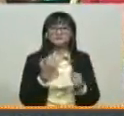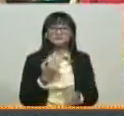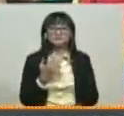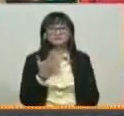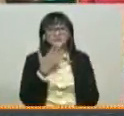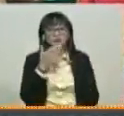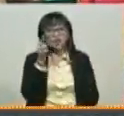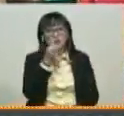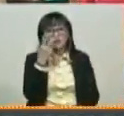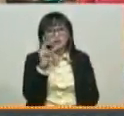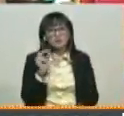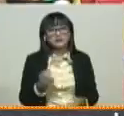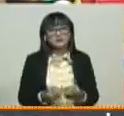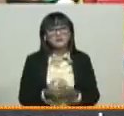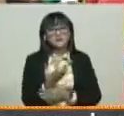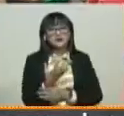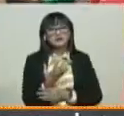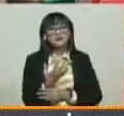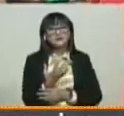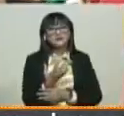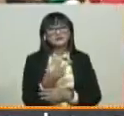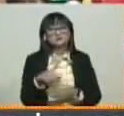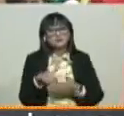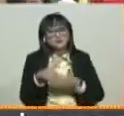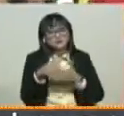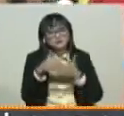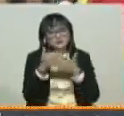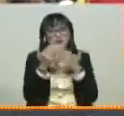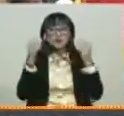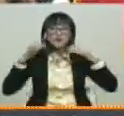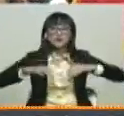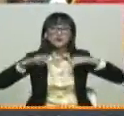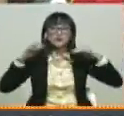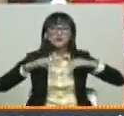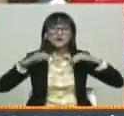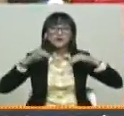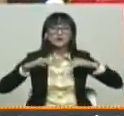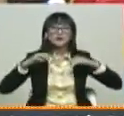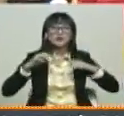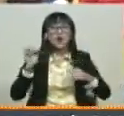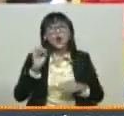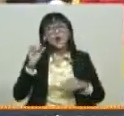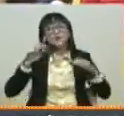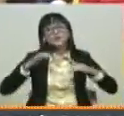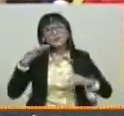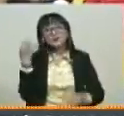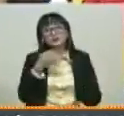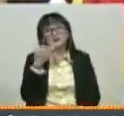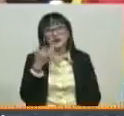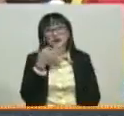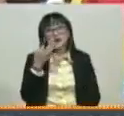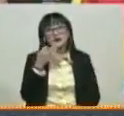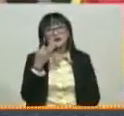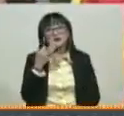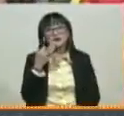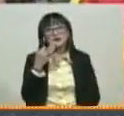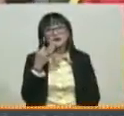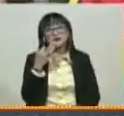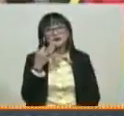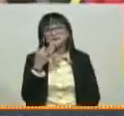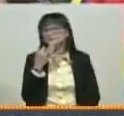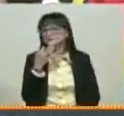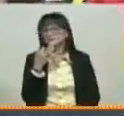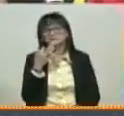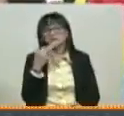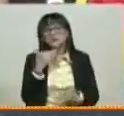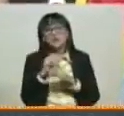domingo 20 de mayo amanece lloviendo o llueve en la tarde, eso no es excusa para no ir